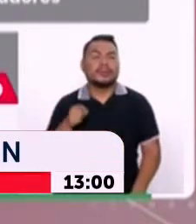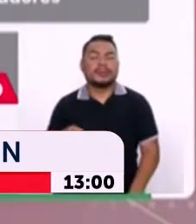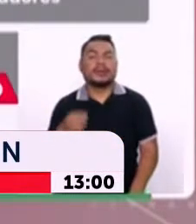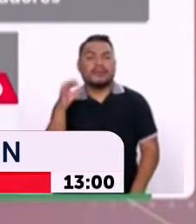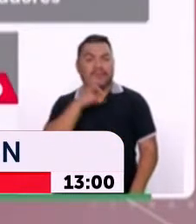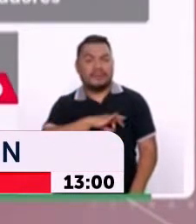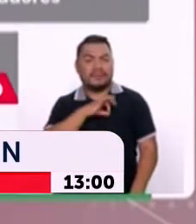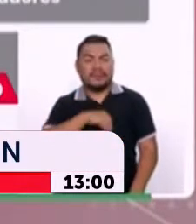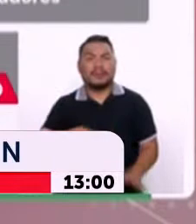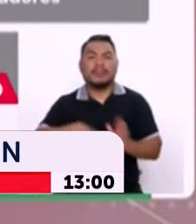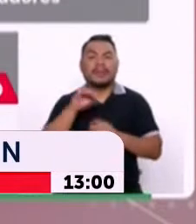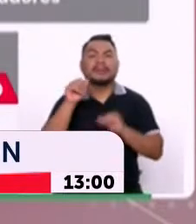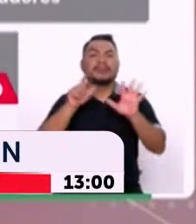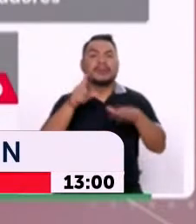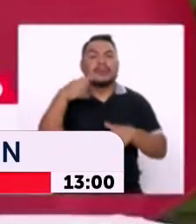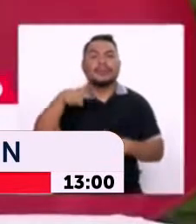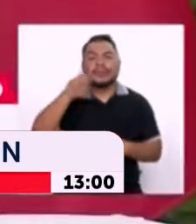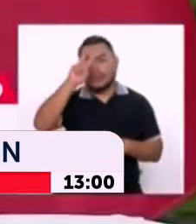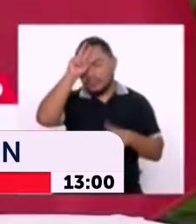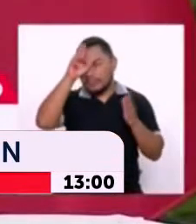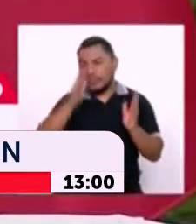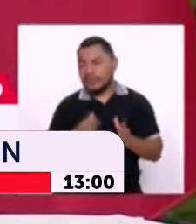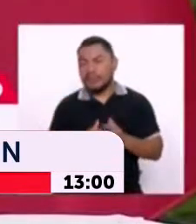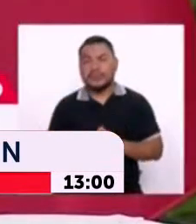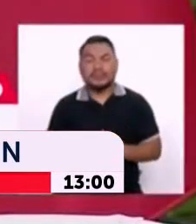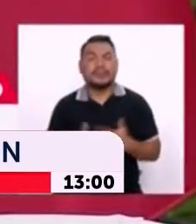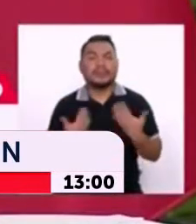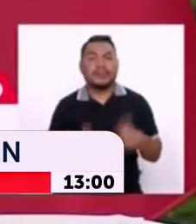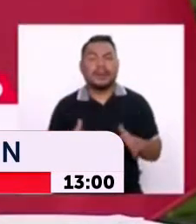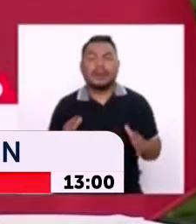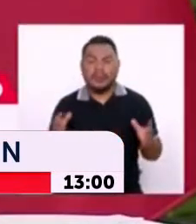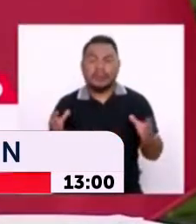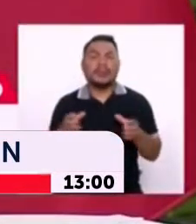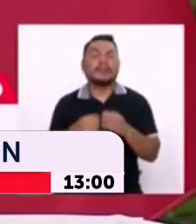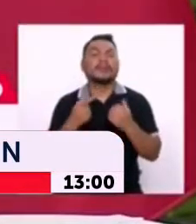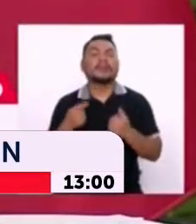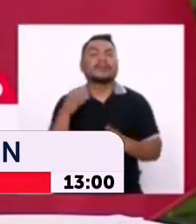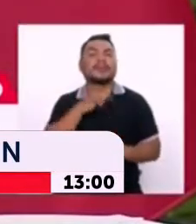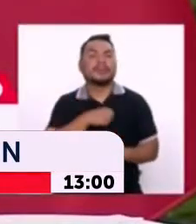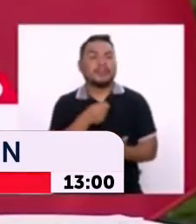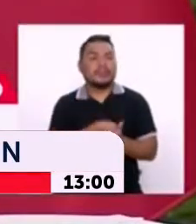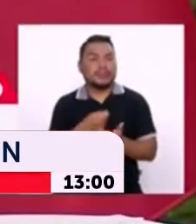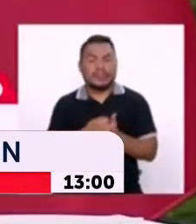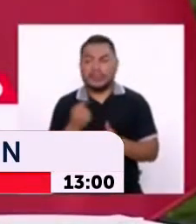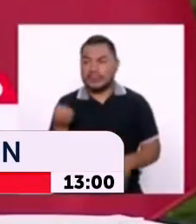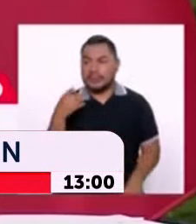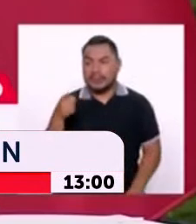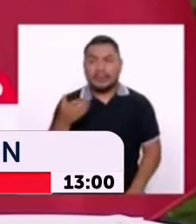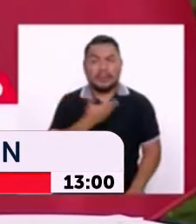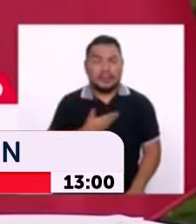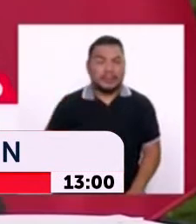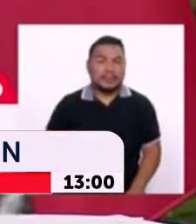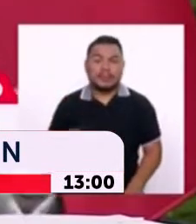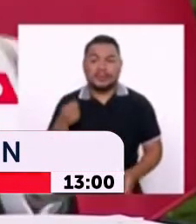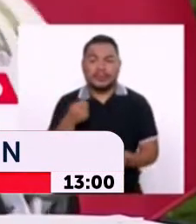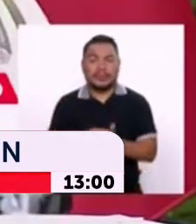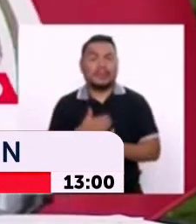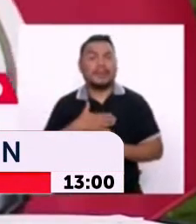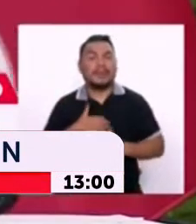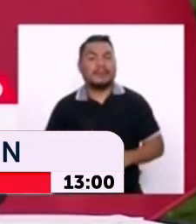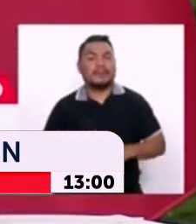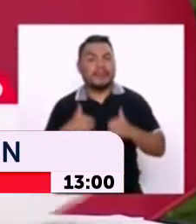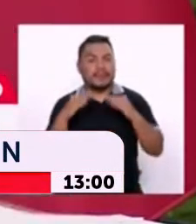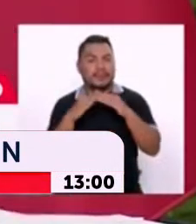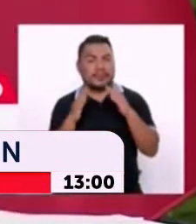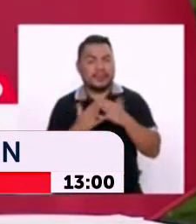los que van a beneficiar a más de 7 millones de peruanos. Se ha consolidado el bono al pescador, ya al que ya se refirió la presidenta, y el fondo Mi